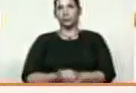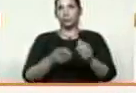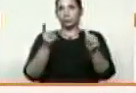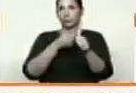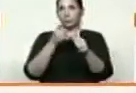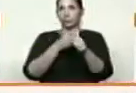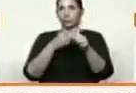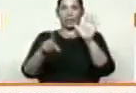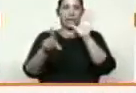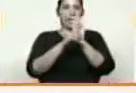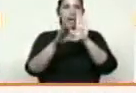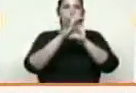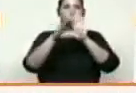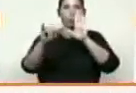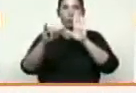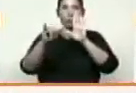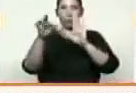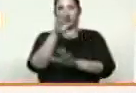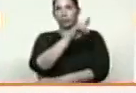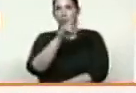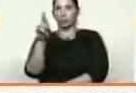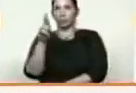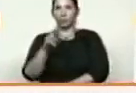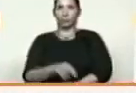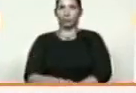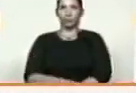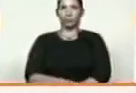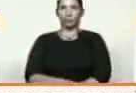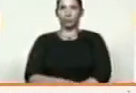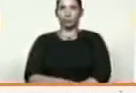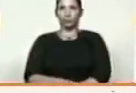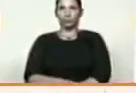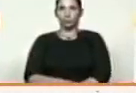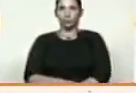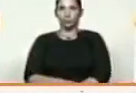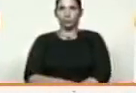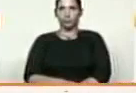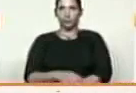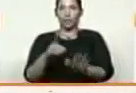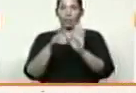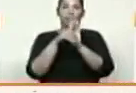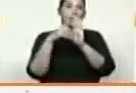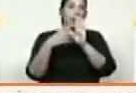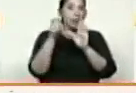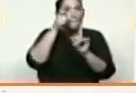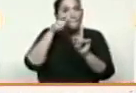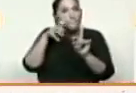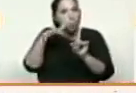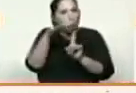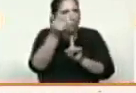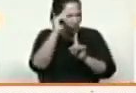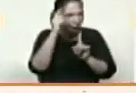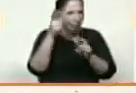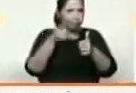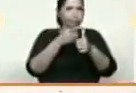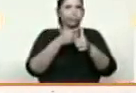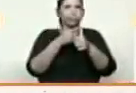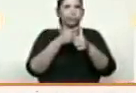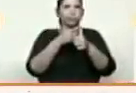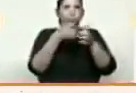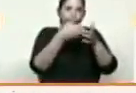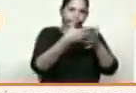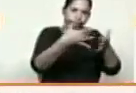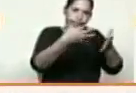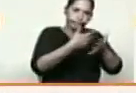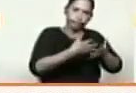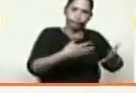ley constituyente de la República, que son los derechos de los pueblos, redactados por Juan